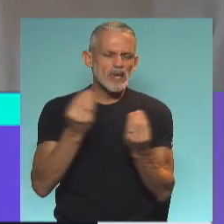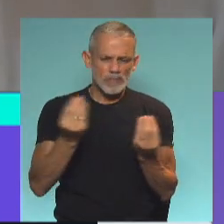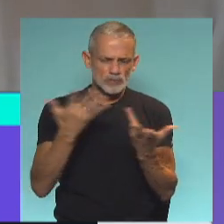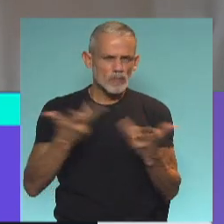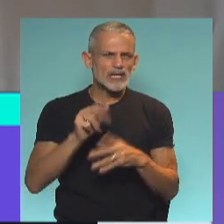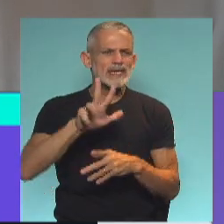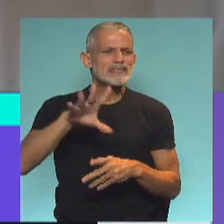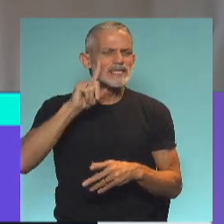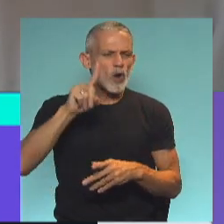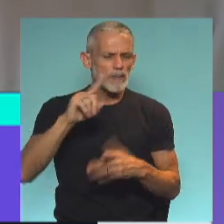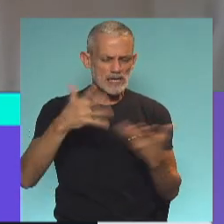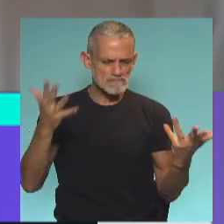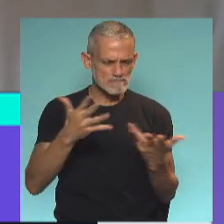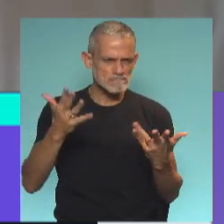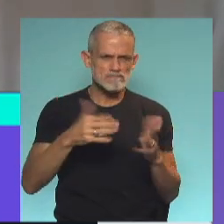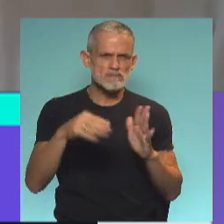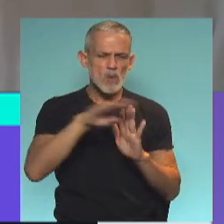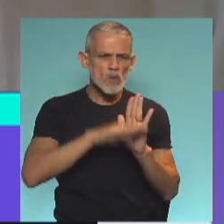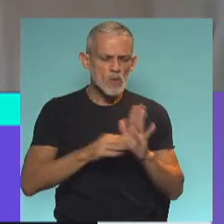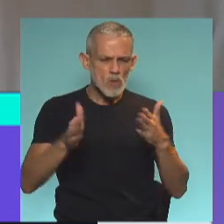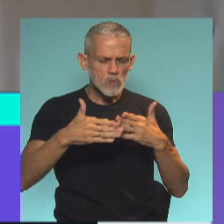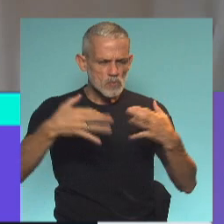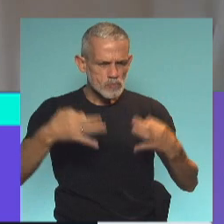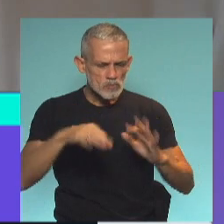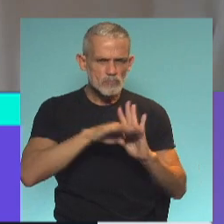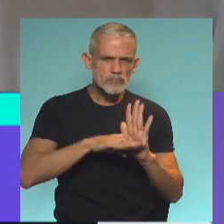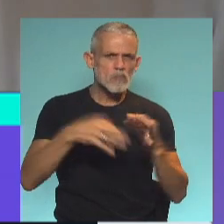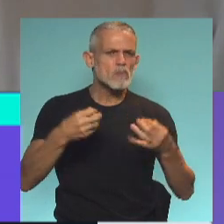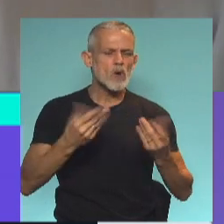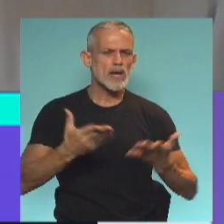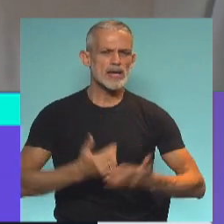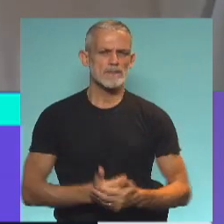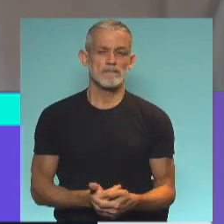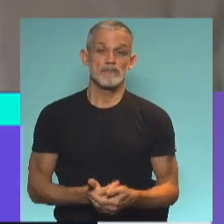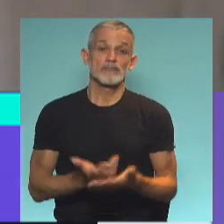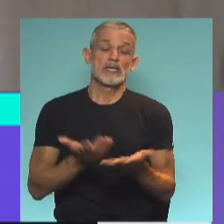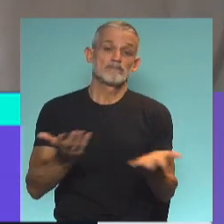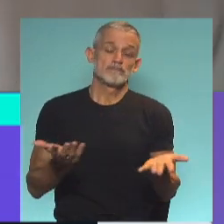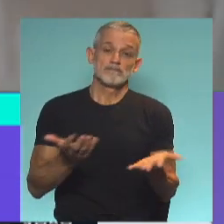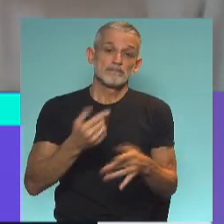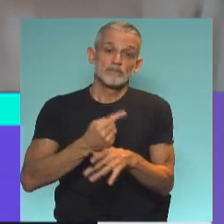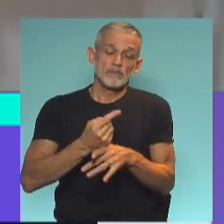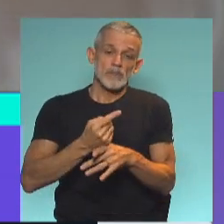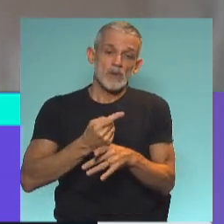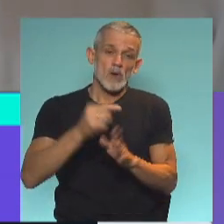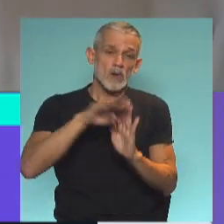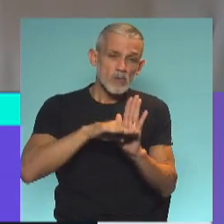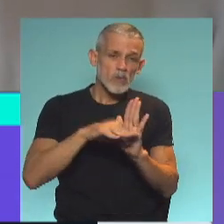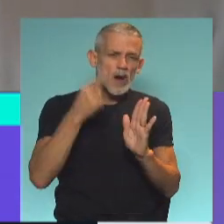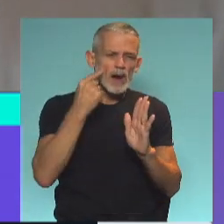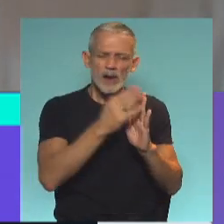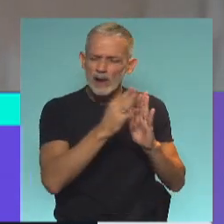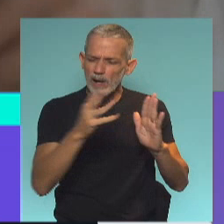tenemos 35.000 casos a pesar del cumplimiento de las medidas? Bueno, por empezar, las medidas las vamos a empezar a